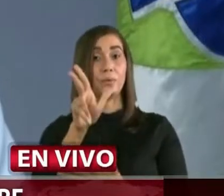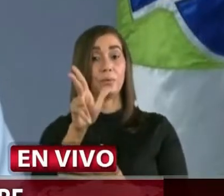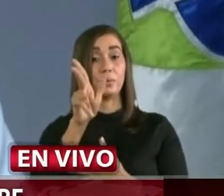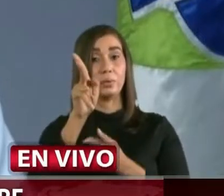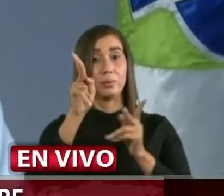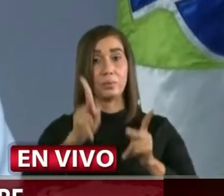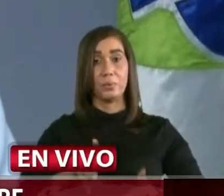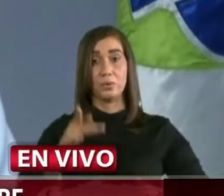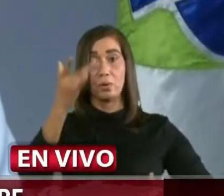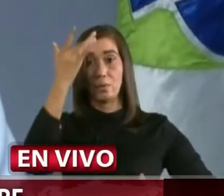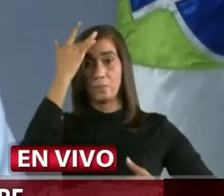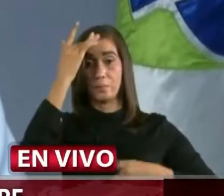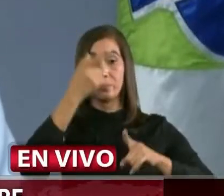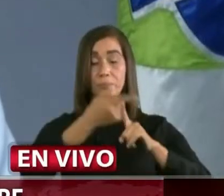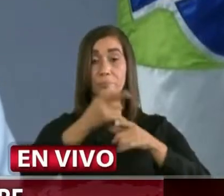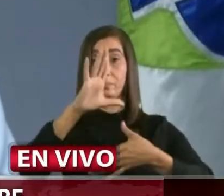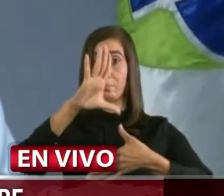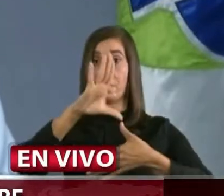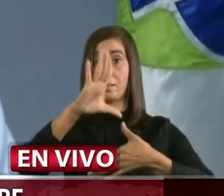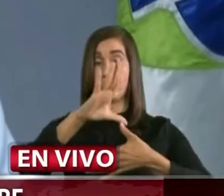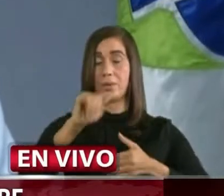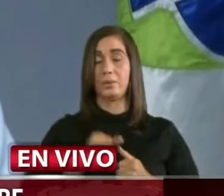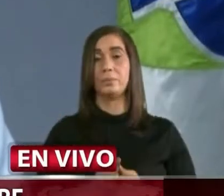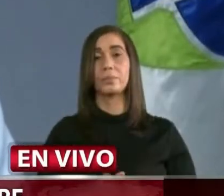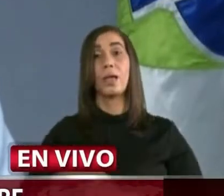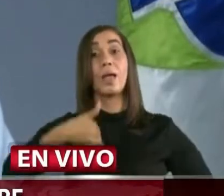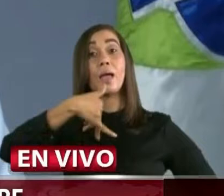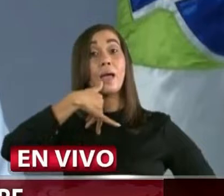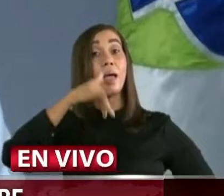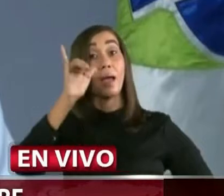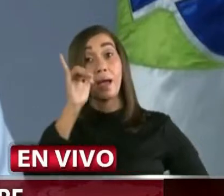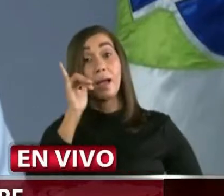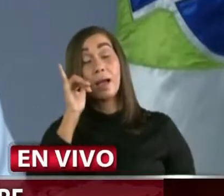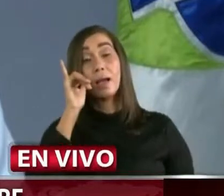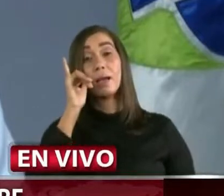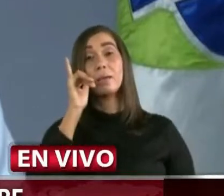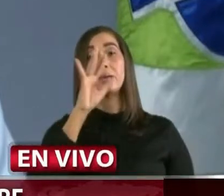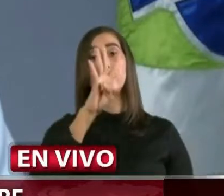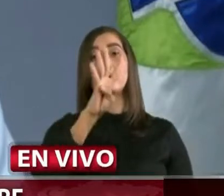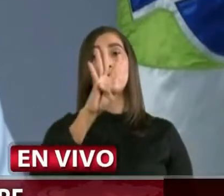1.909.443 casos. En el día de ayer se registraron